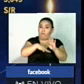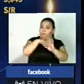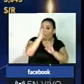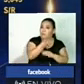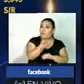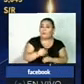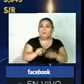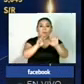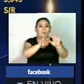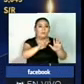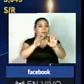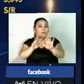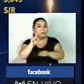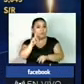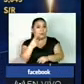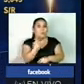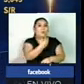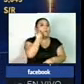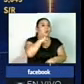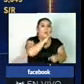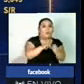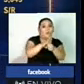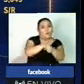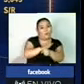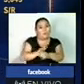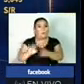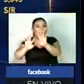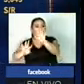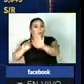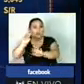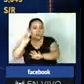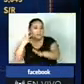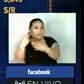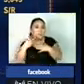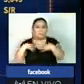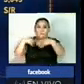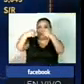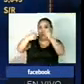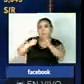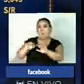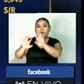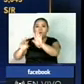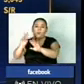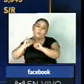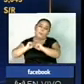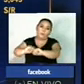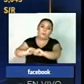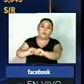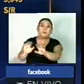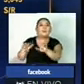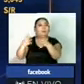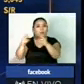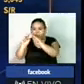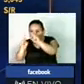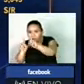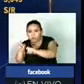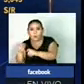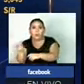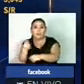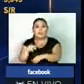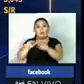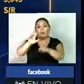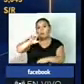alcanza 771 positivos, 79 recuperados y 71 fallecidos, tras realizar 3